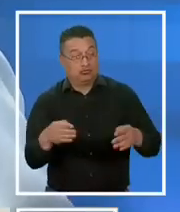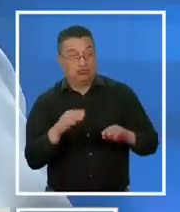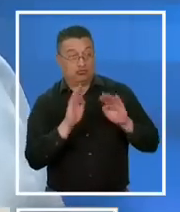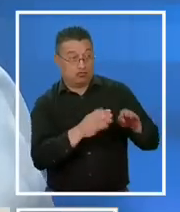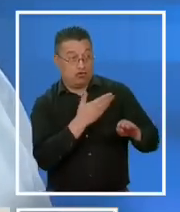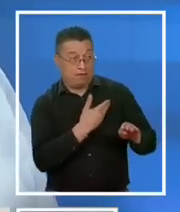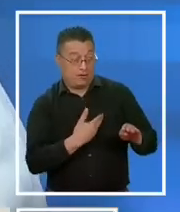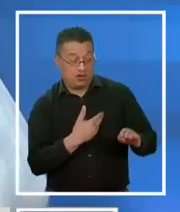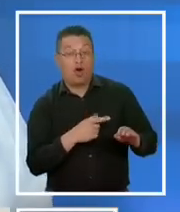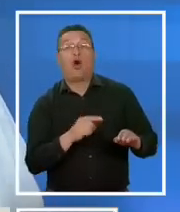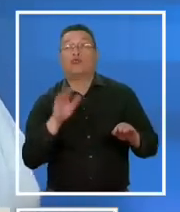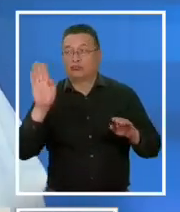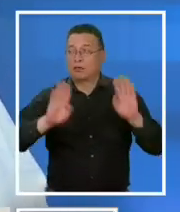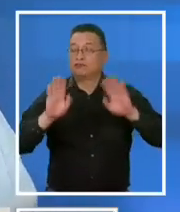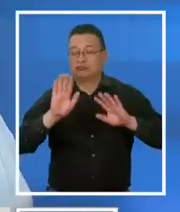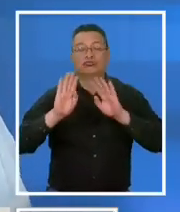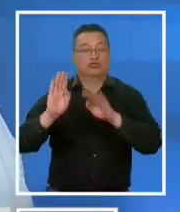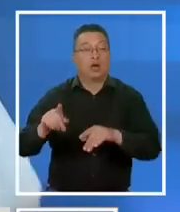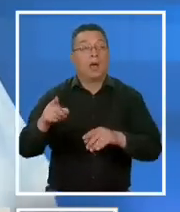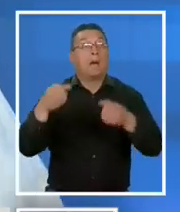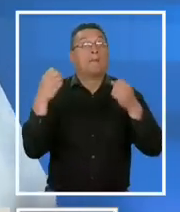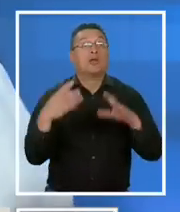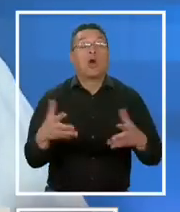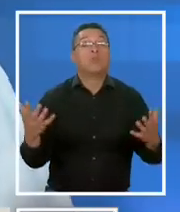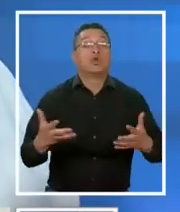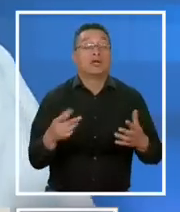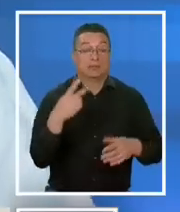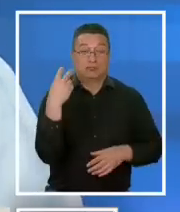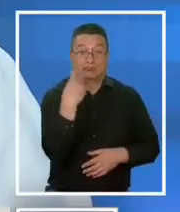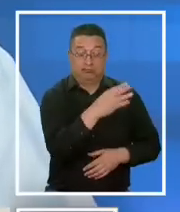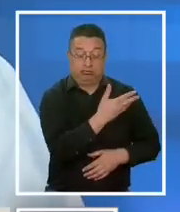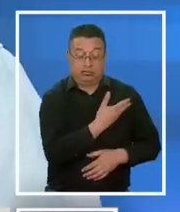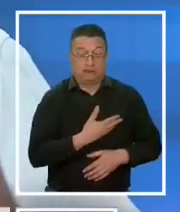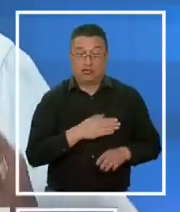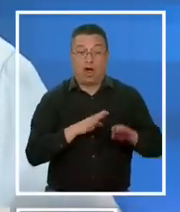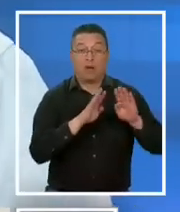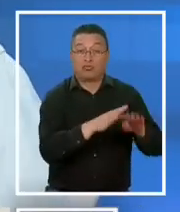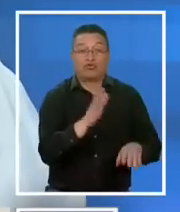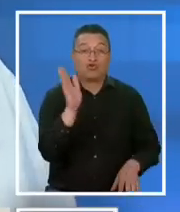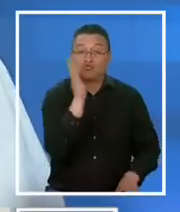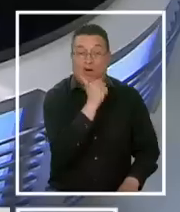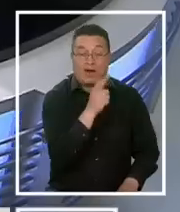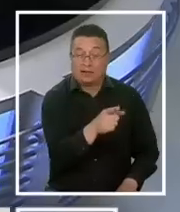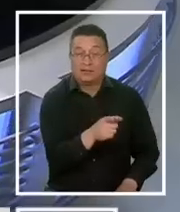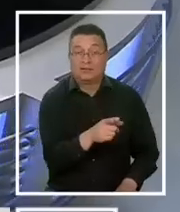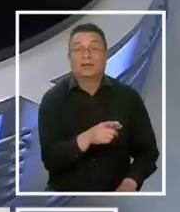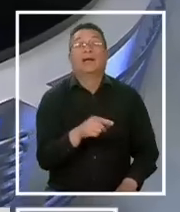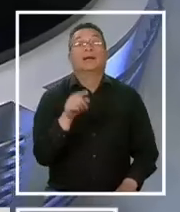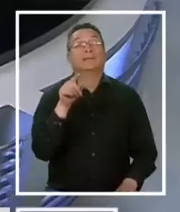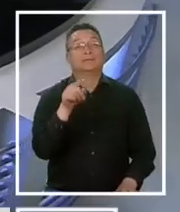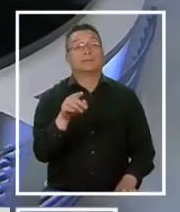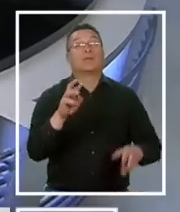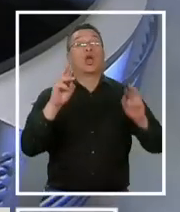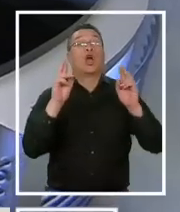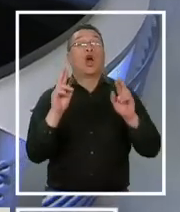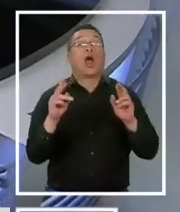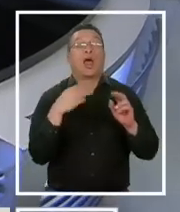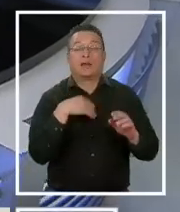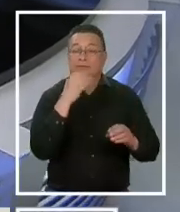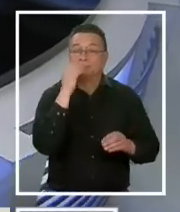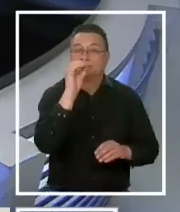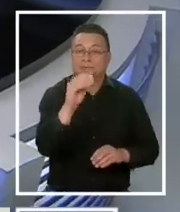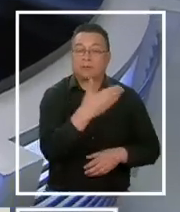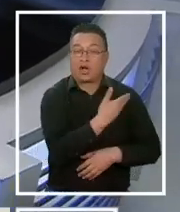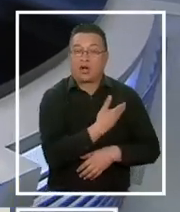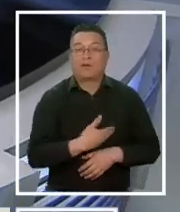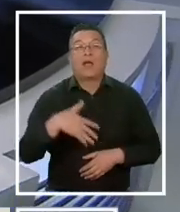apoyen al candidato y aquí este candidato se perdió porque las bancas oficialistas no lo apoyaron en su totalidad nosotros mire y ojalá le aprovecho pasar un dato